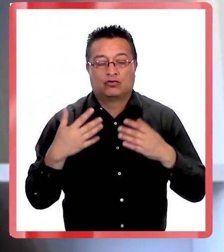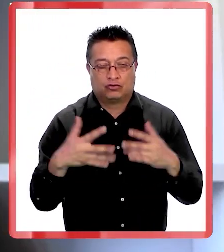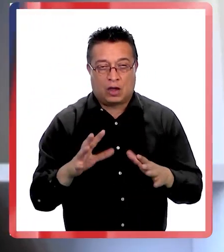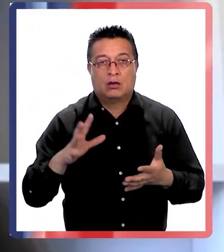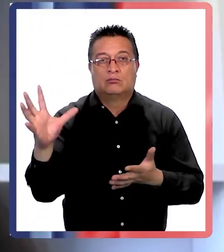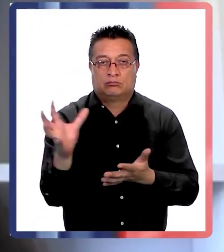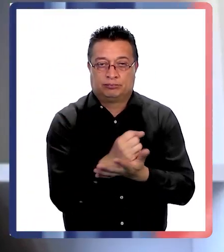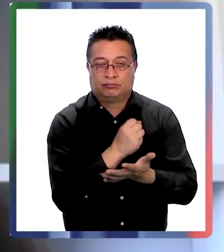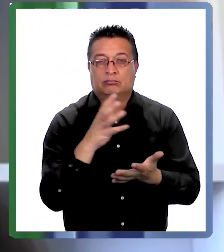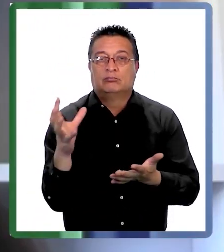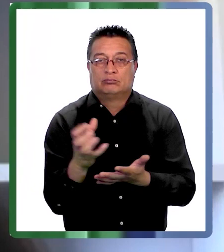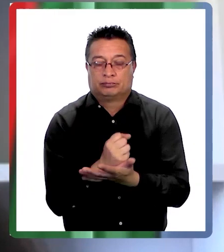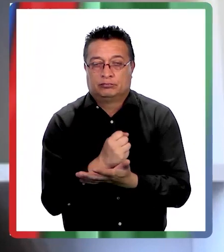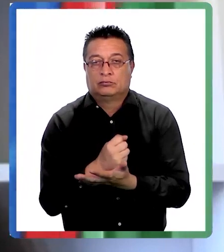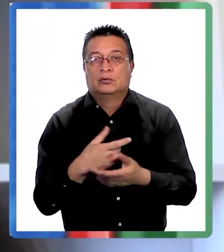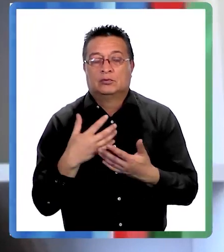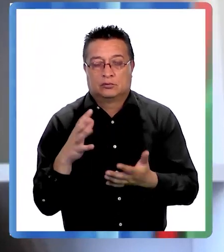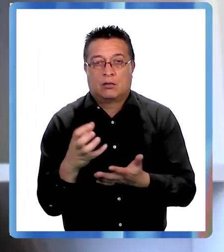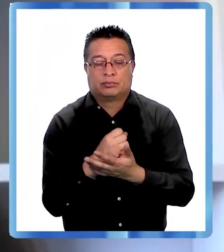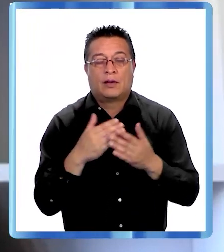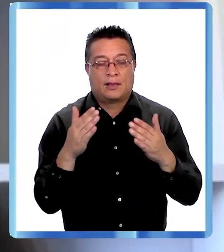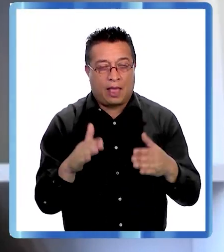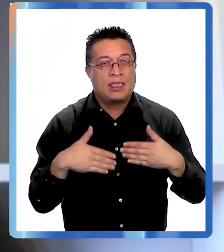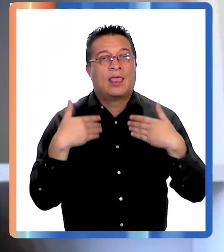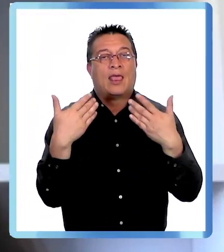el gobierno ha logrado